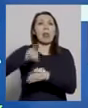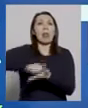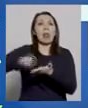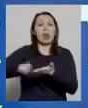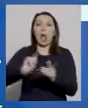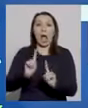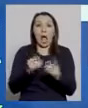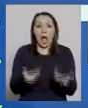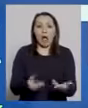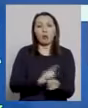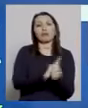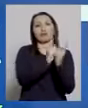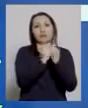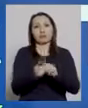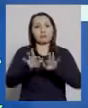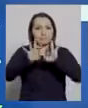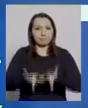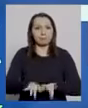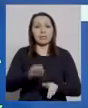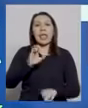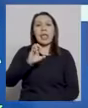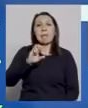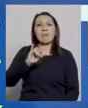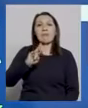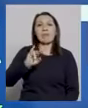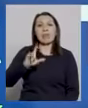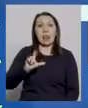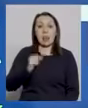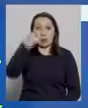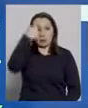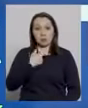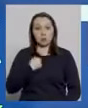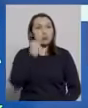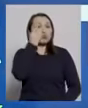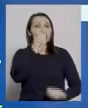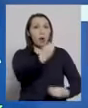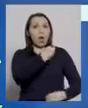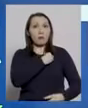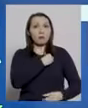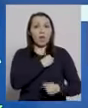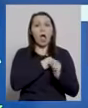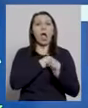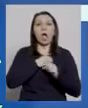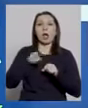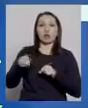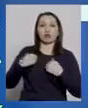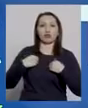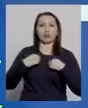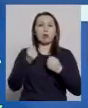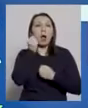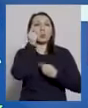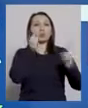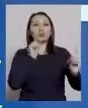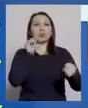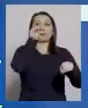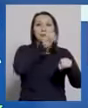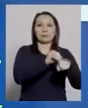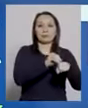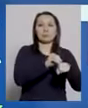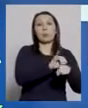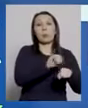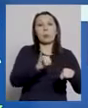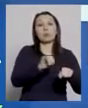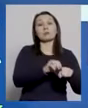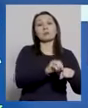se hace en el sistema Epivigila. Una vez que ese paciente está notificado, nosotros conocemos de él, nos enteramos de él. Después está el sujeto que